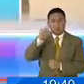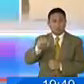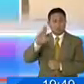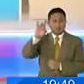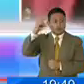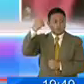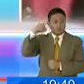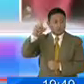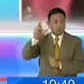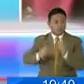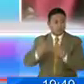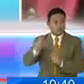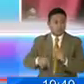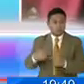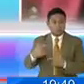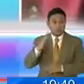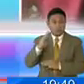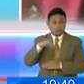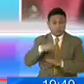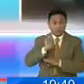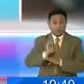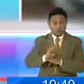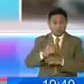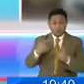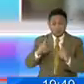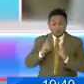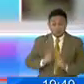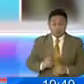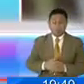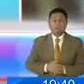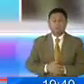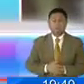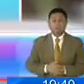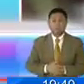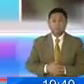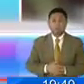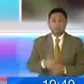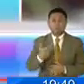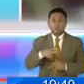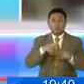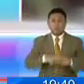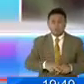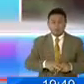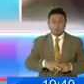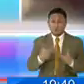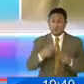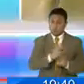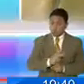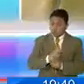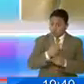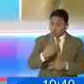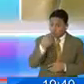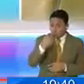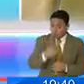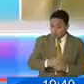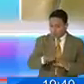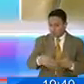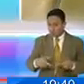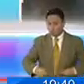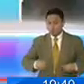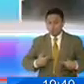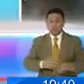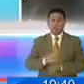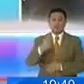2.8 millones de personas en el país diagnosticadas con esta enfermedad. Vamos a revisar nuestros hábitos alimenticios, nuestro estilo de vida,